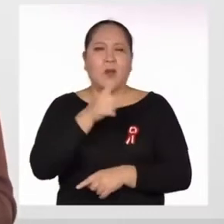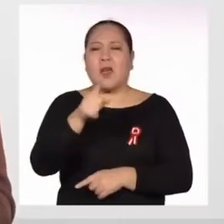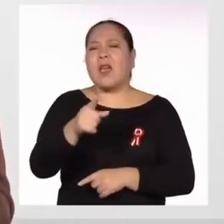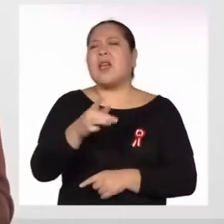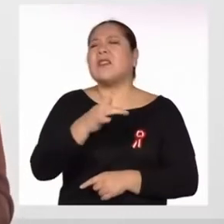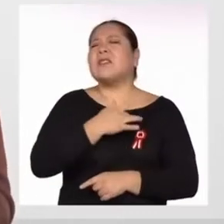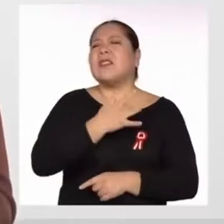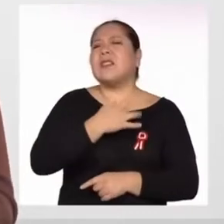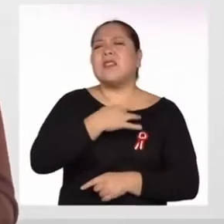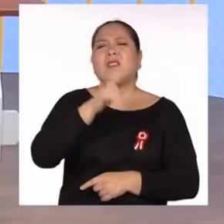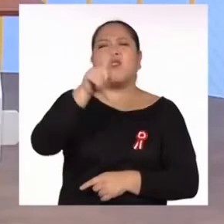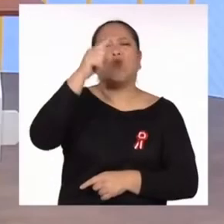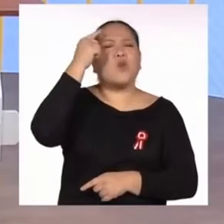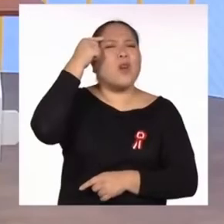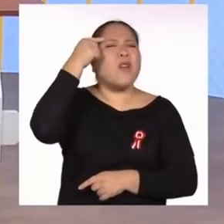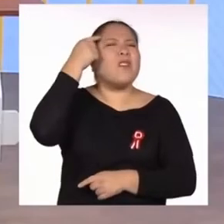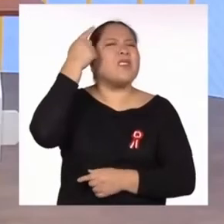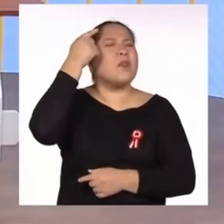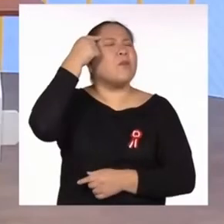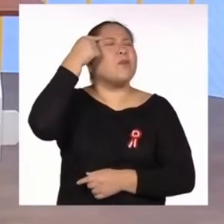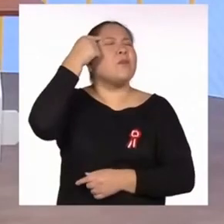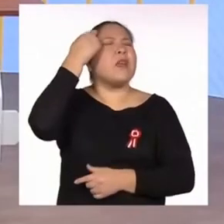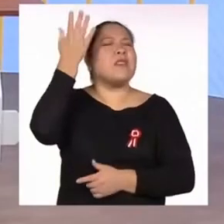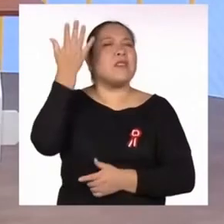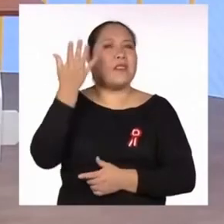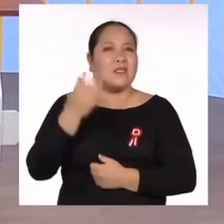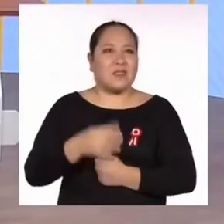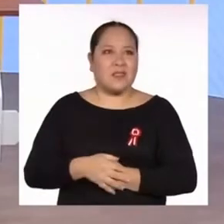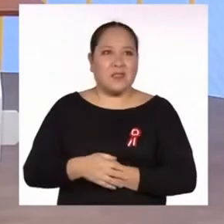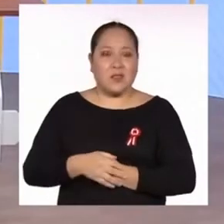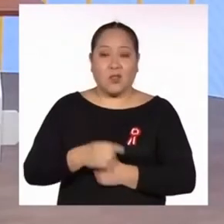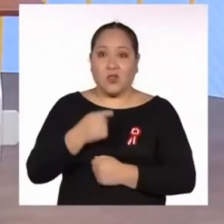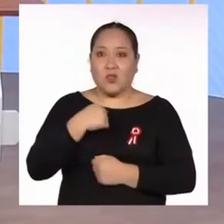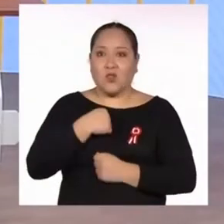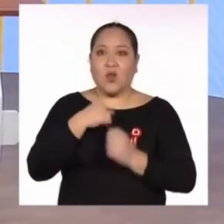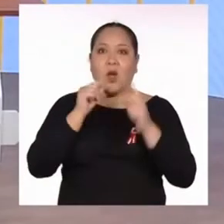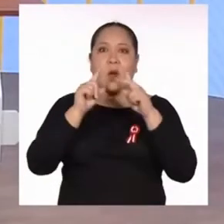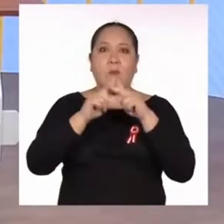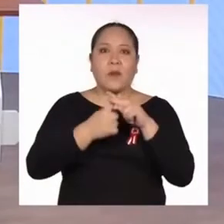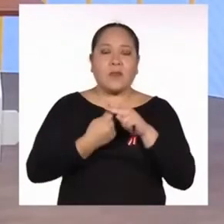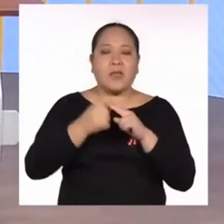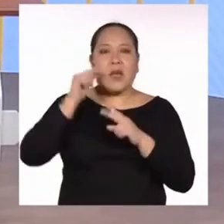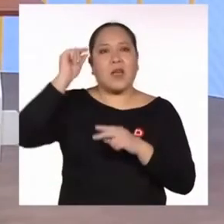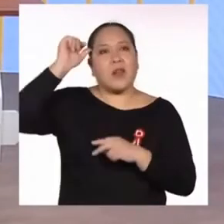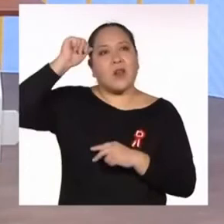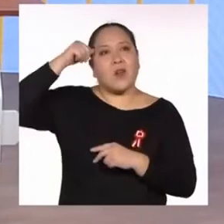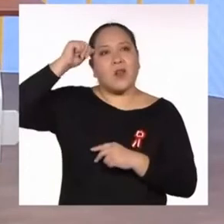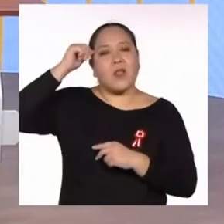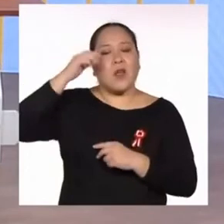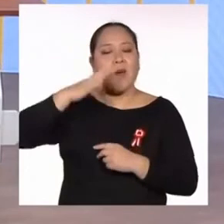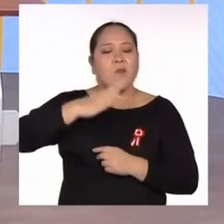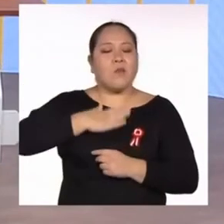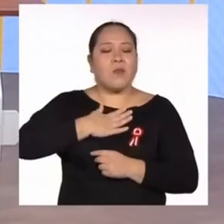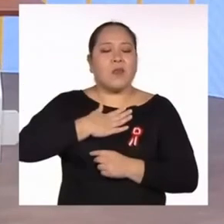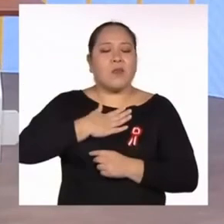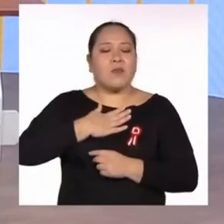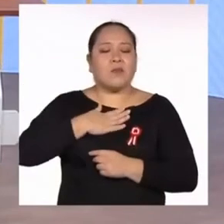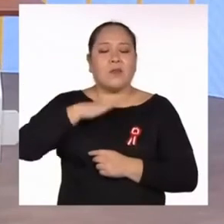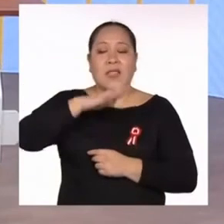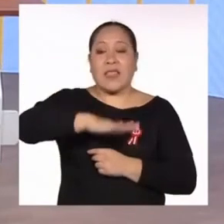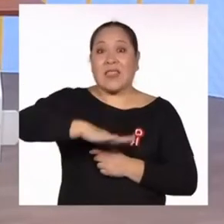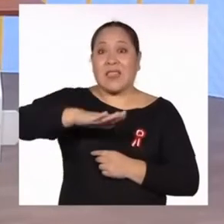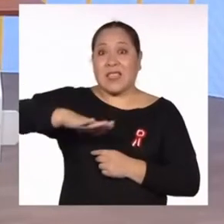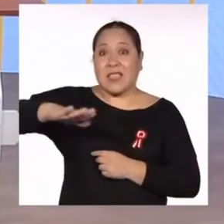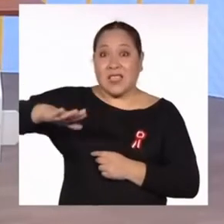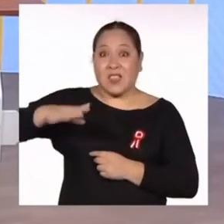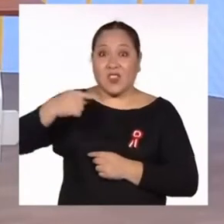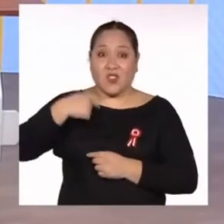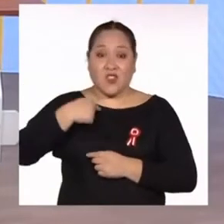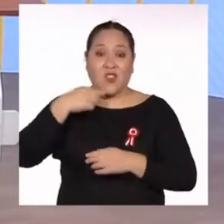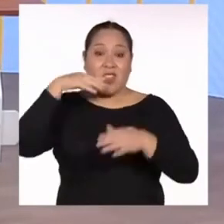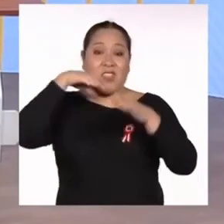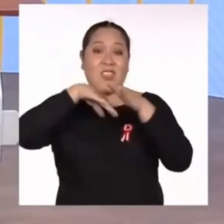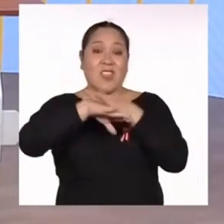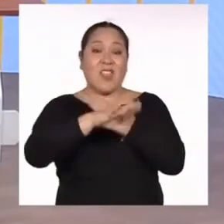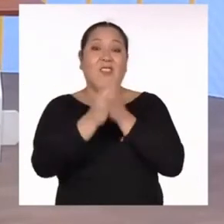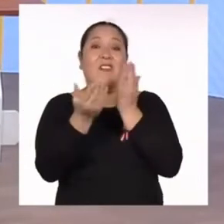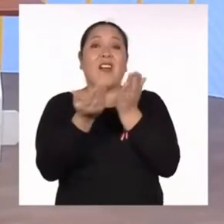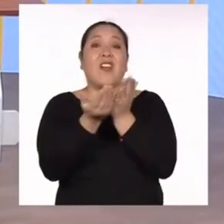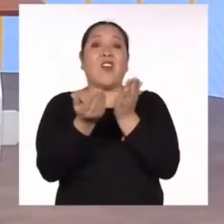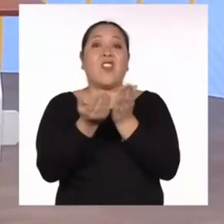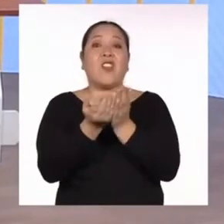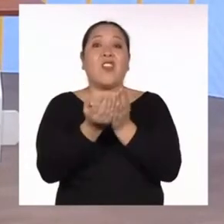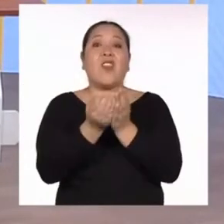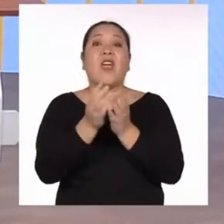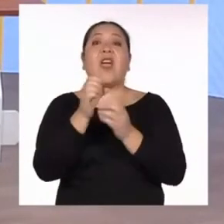por nuestra cabeza la verdad es que yo comencé a recordar cuando en el colegio cantábamos el